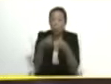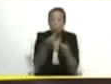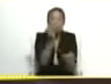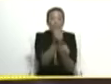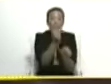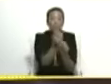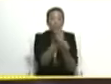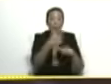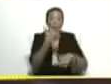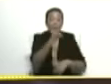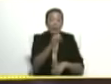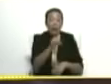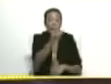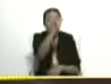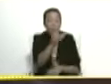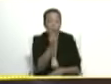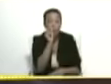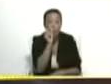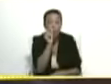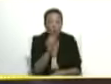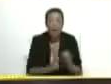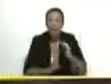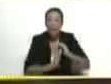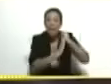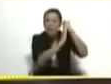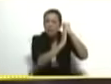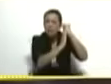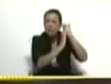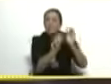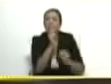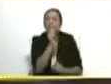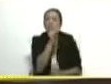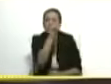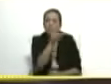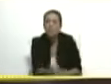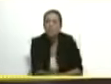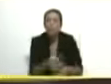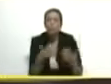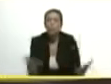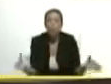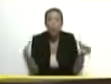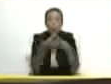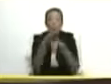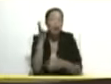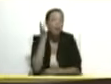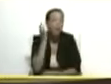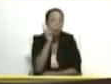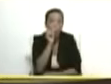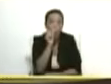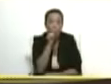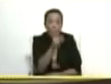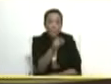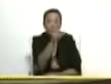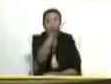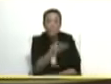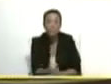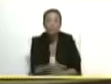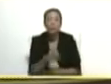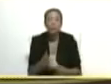trabajo, el líder de este grupo de mujeres y hombres que